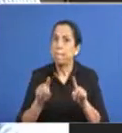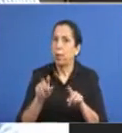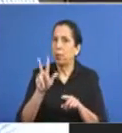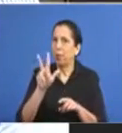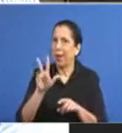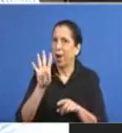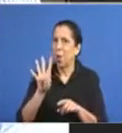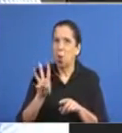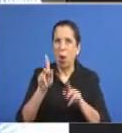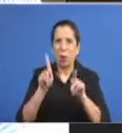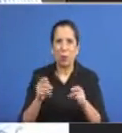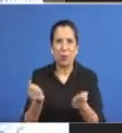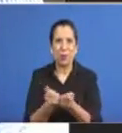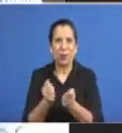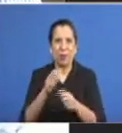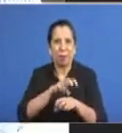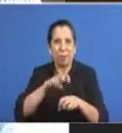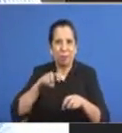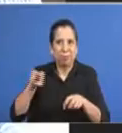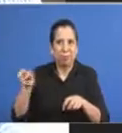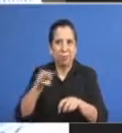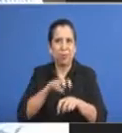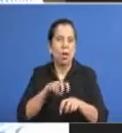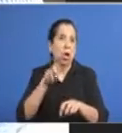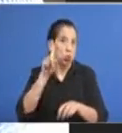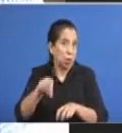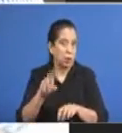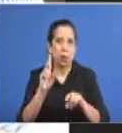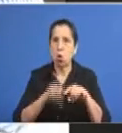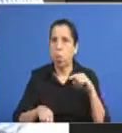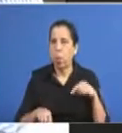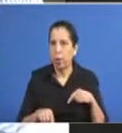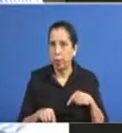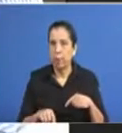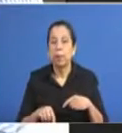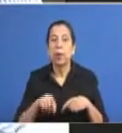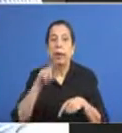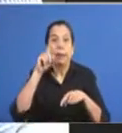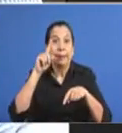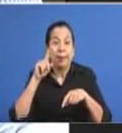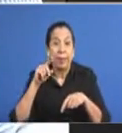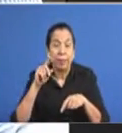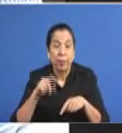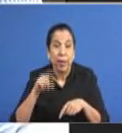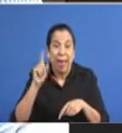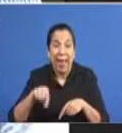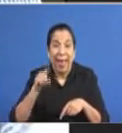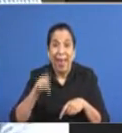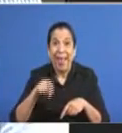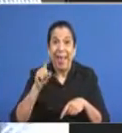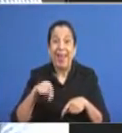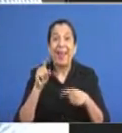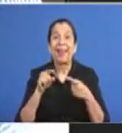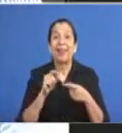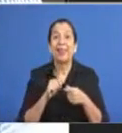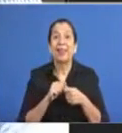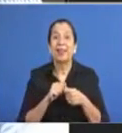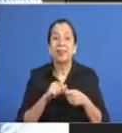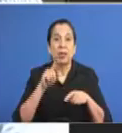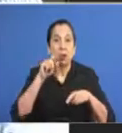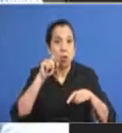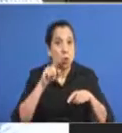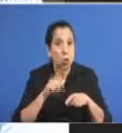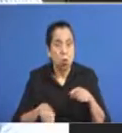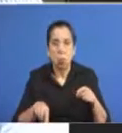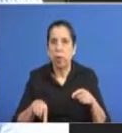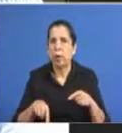El mismo certificado de operación lo establece para eso. Eso de que el taxi colectivo que se proliferó en muchos lados no se va a